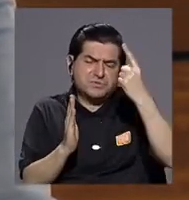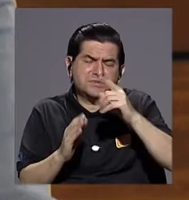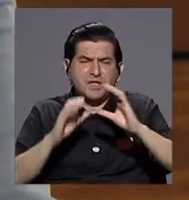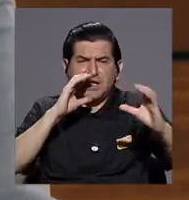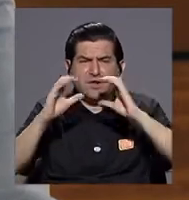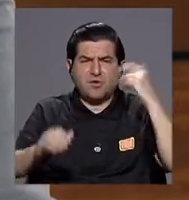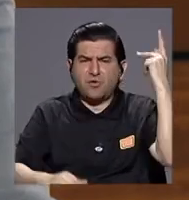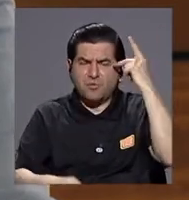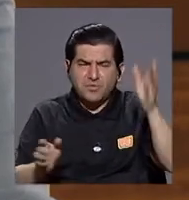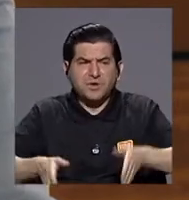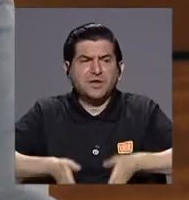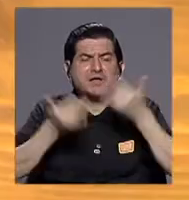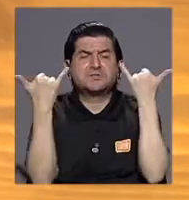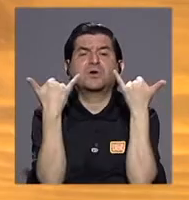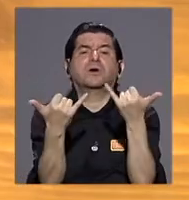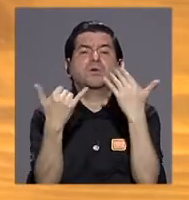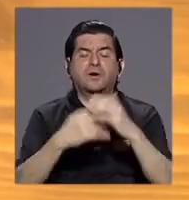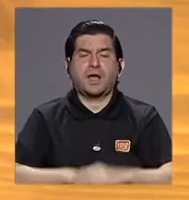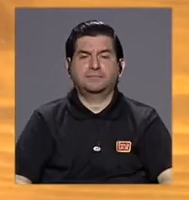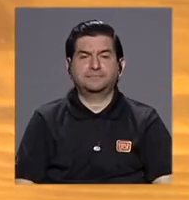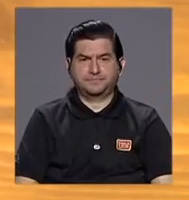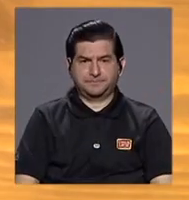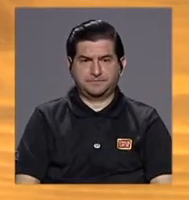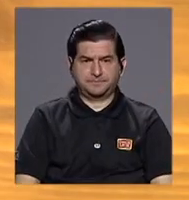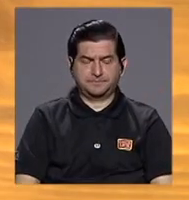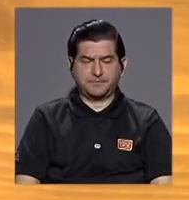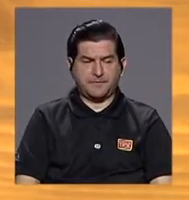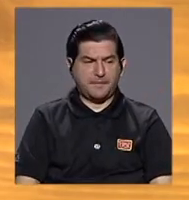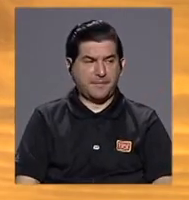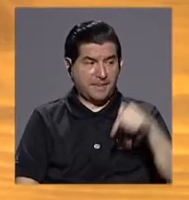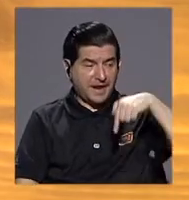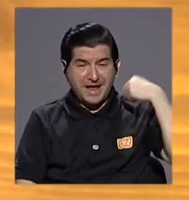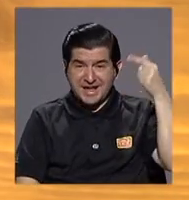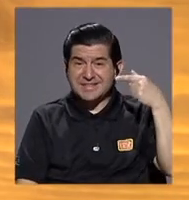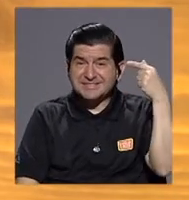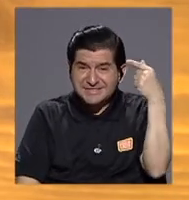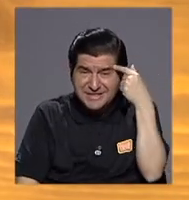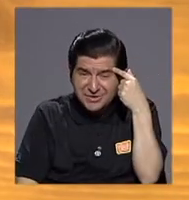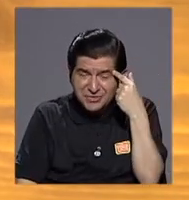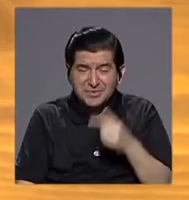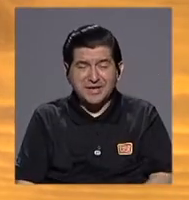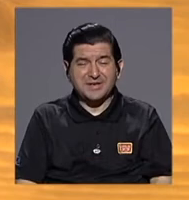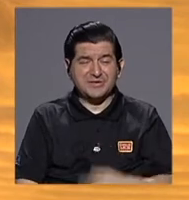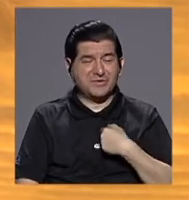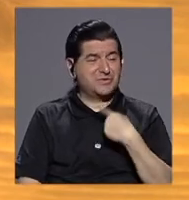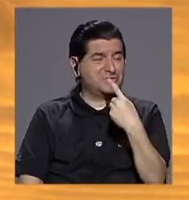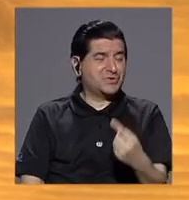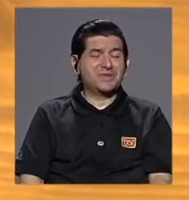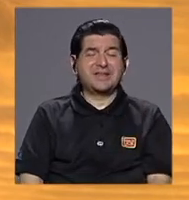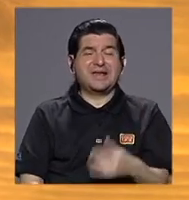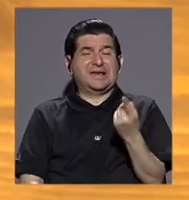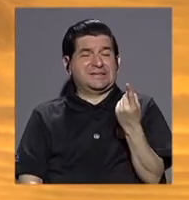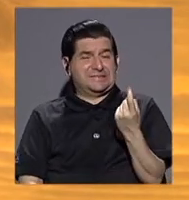comunicación política de este gobierno en este momento? Bueno, este gobierno está un poco ausente, diría yo,